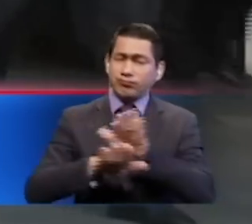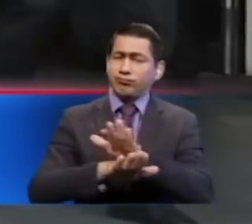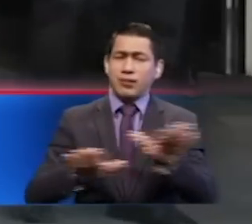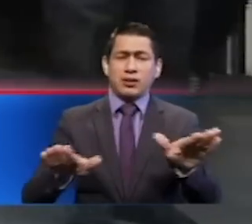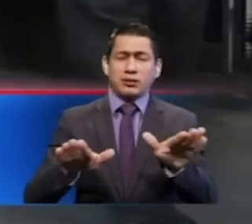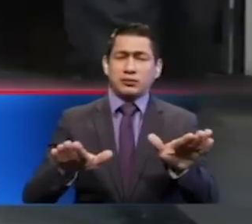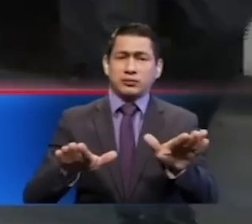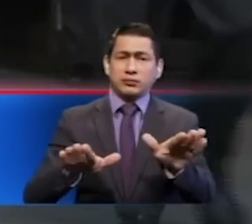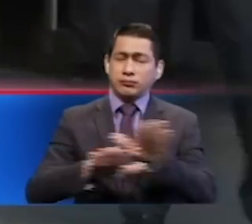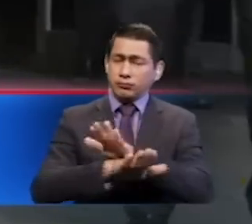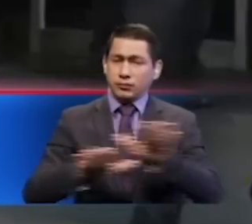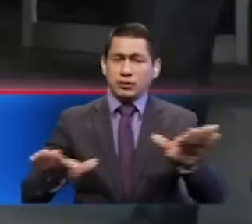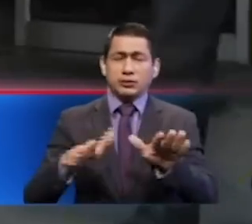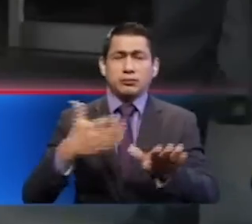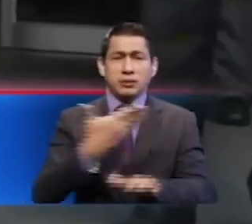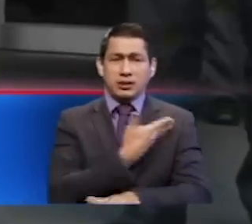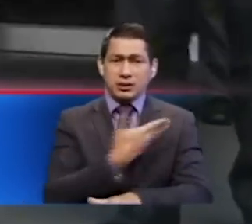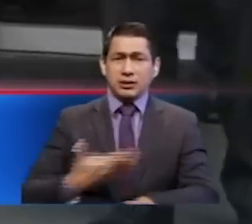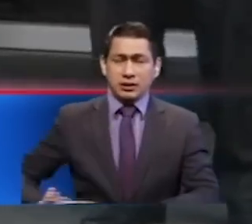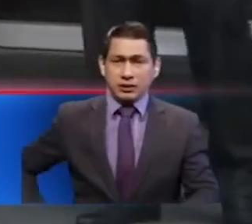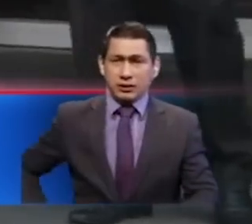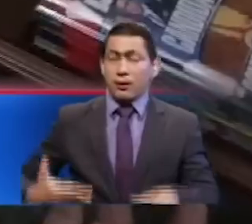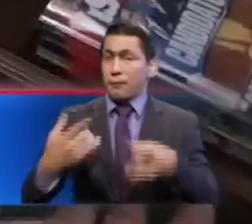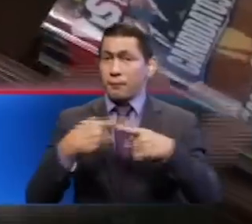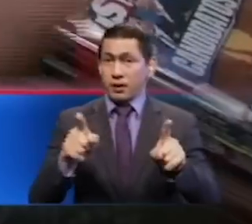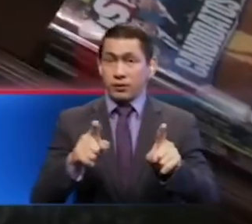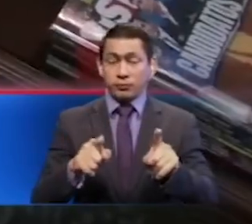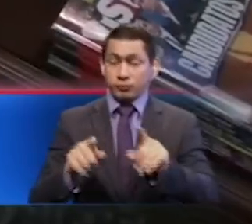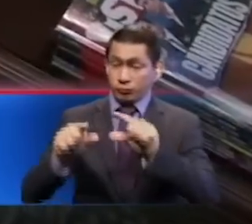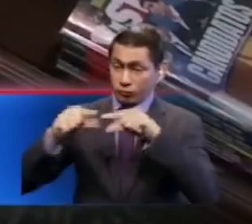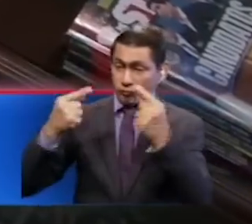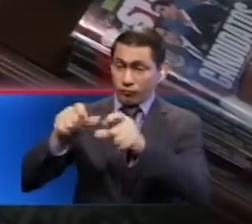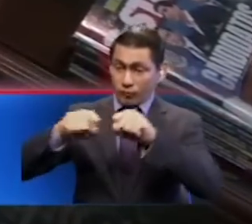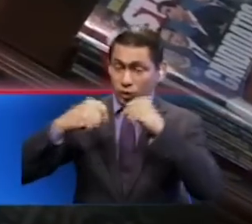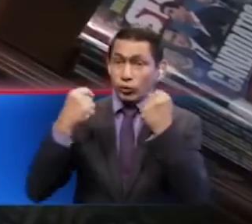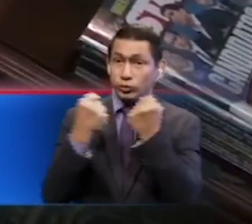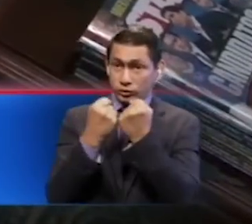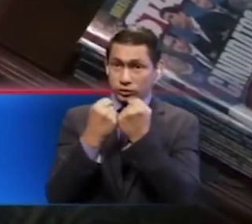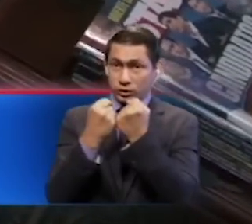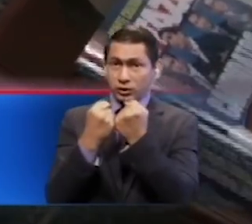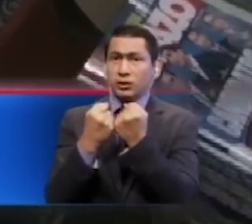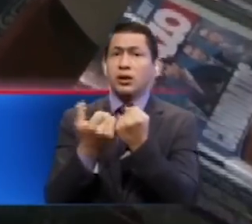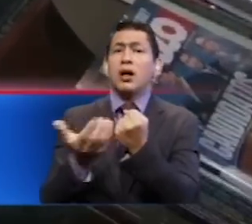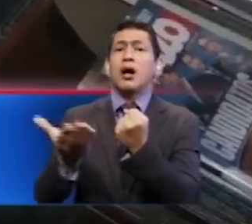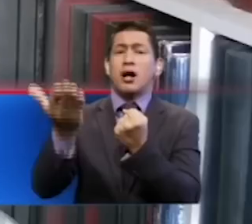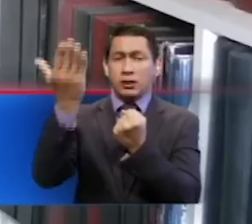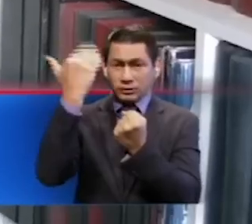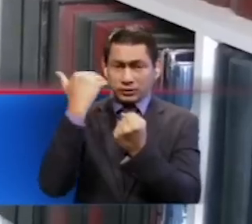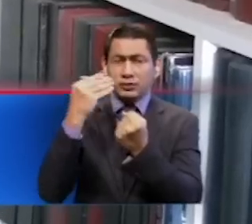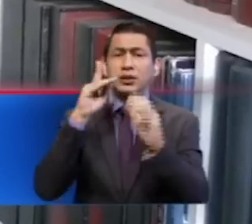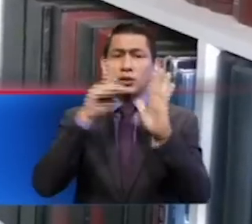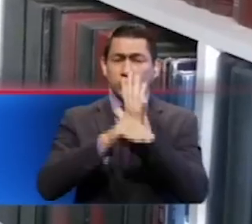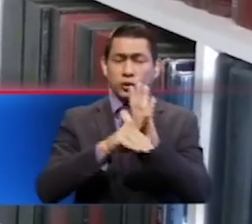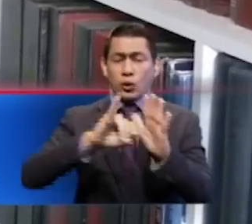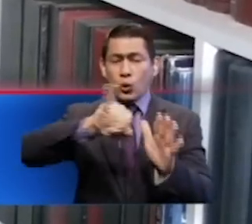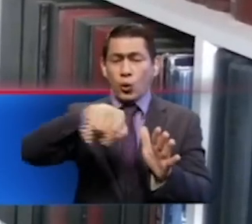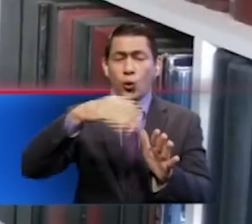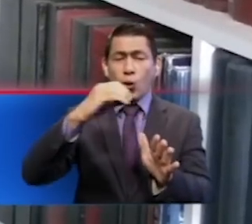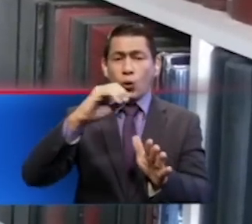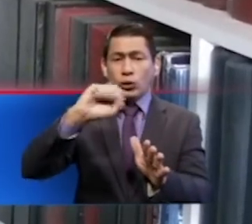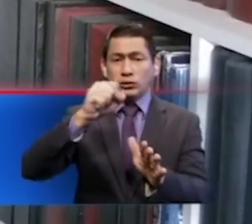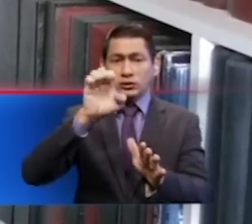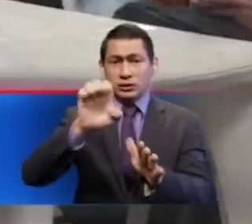ante fiscalía presentada por el colectivo Defiende Tu Voto se suma a una anterior presentada por José Luis Chávez. En ambos